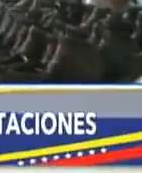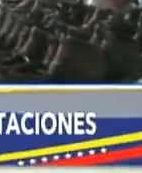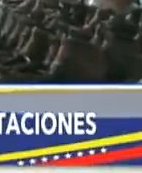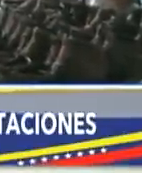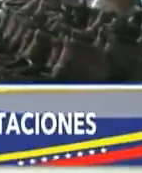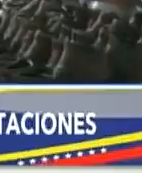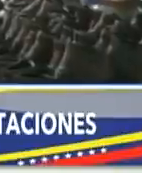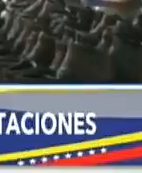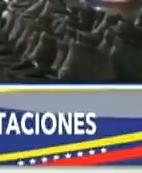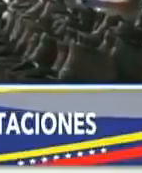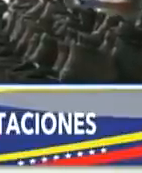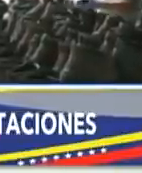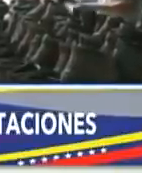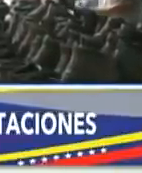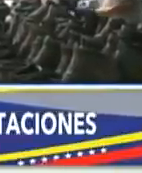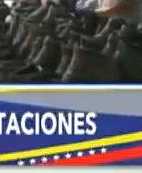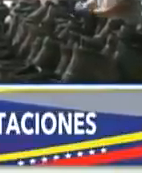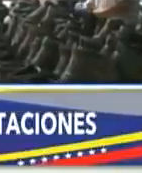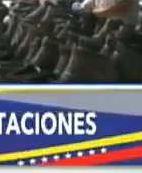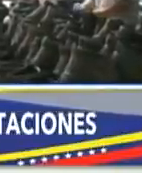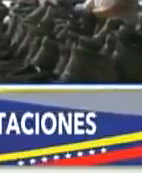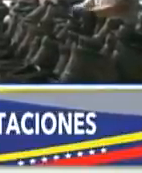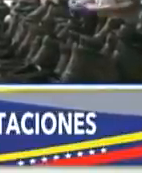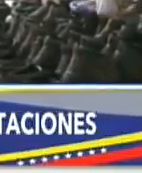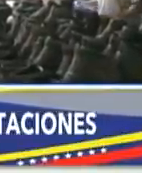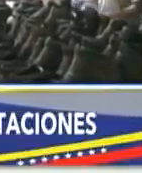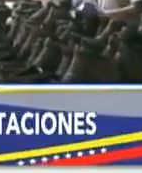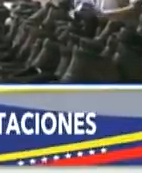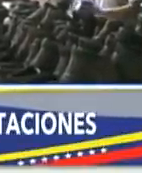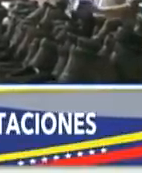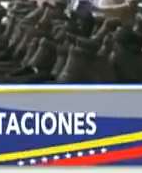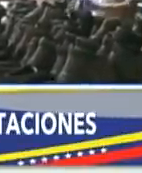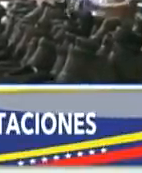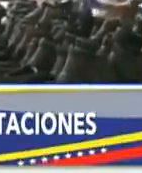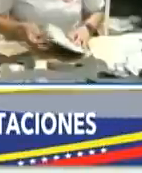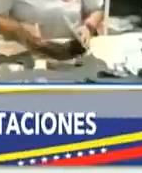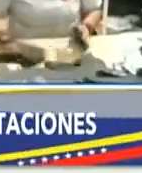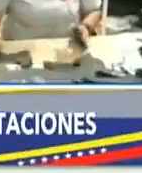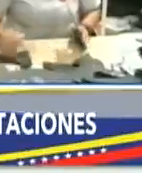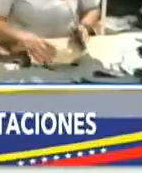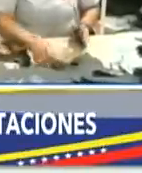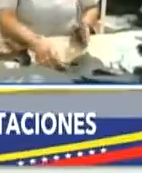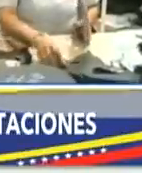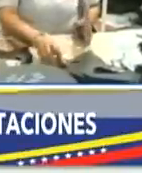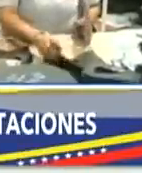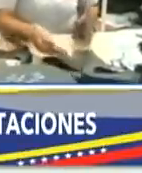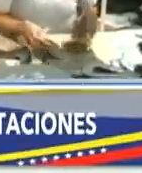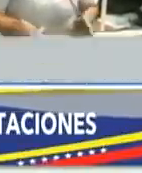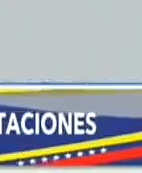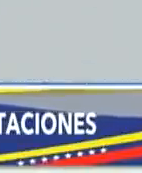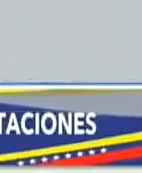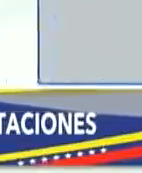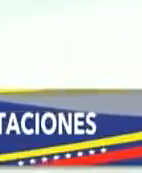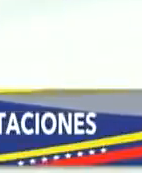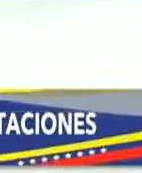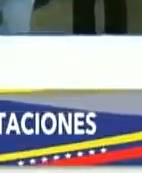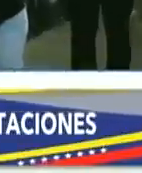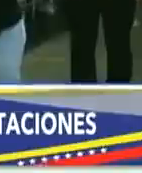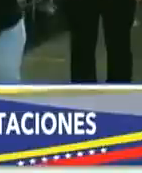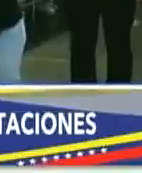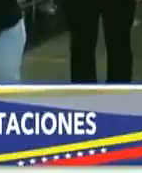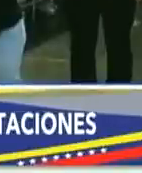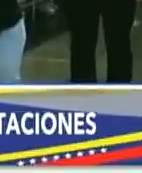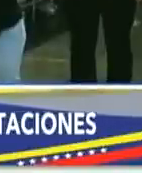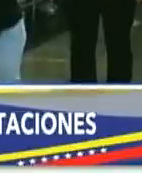economía. La ministra de Comercio que está allá exportando. Tomen nota. Yo he puesto una meta fuerte,